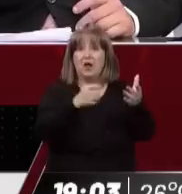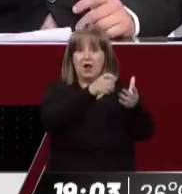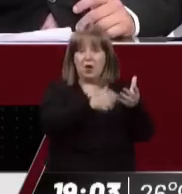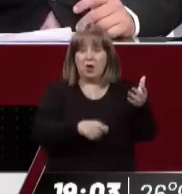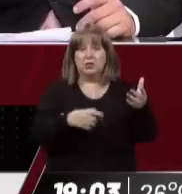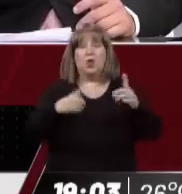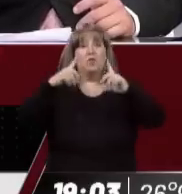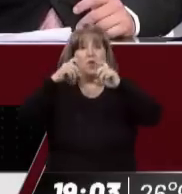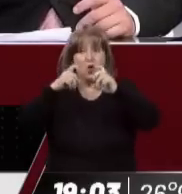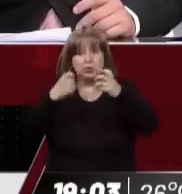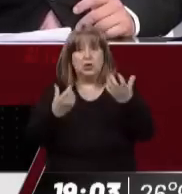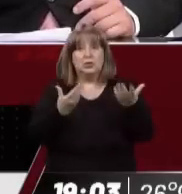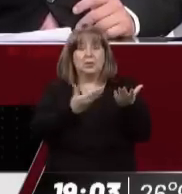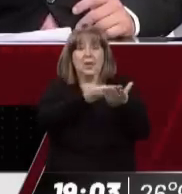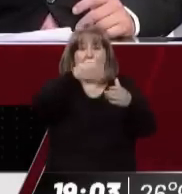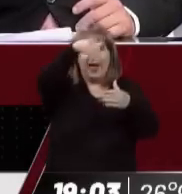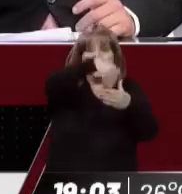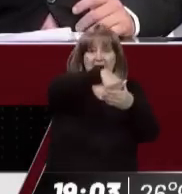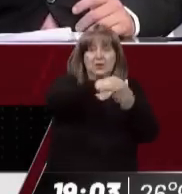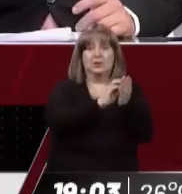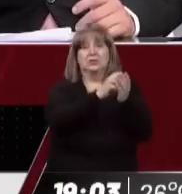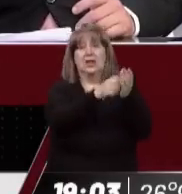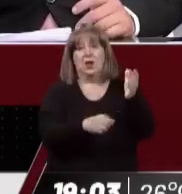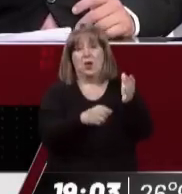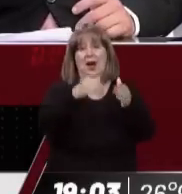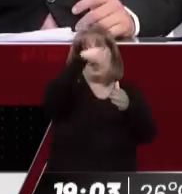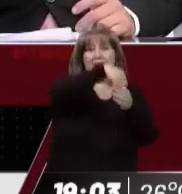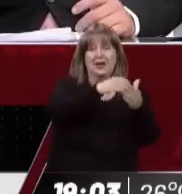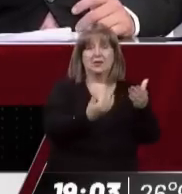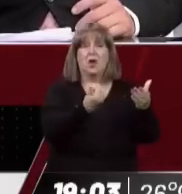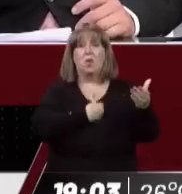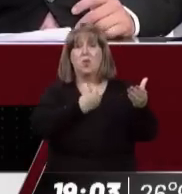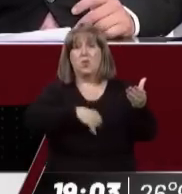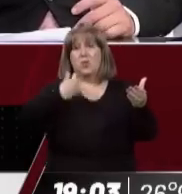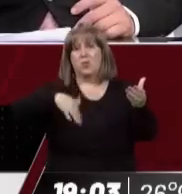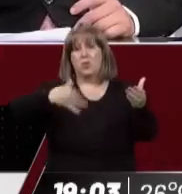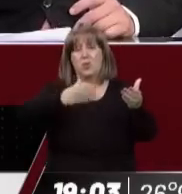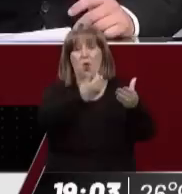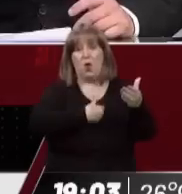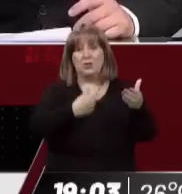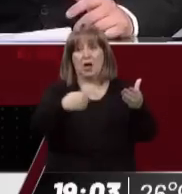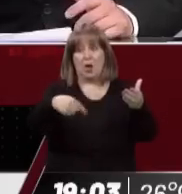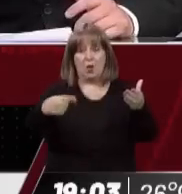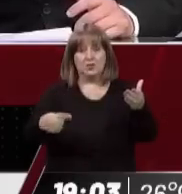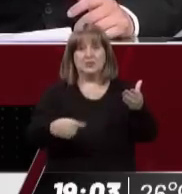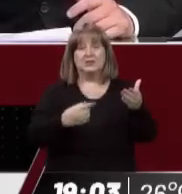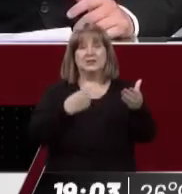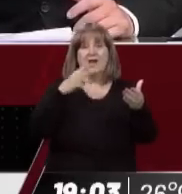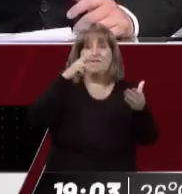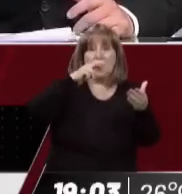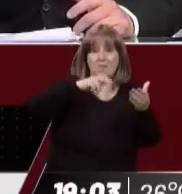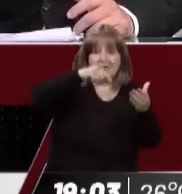imágenes es decir dentro de un celular hoy se puede obtener mucha información cuando suceden este tipo de hechos no